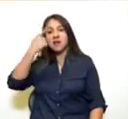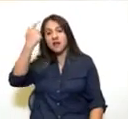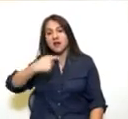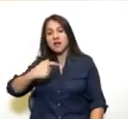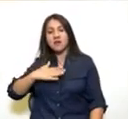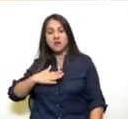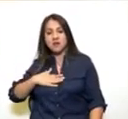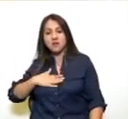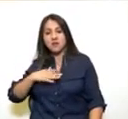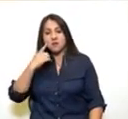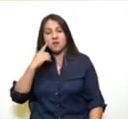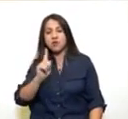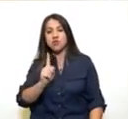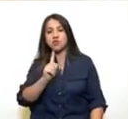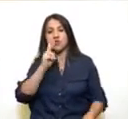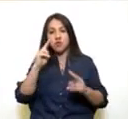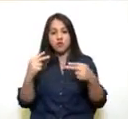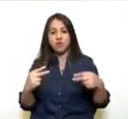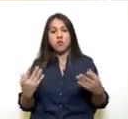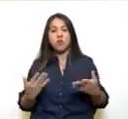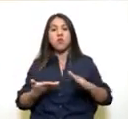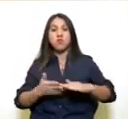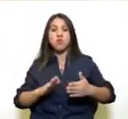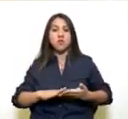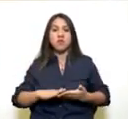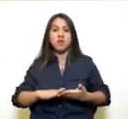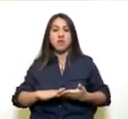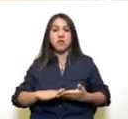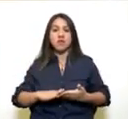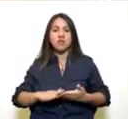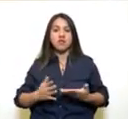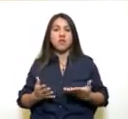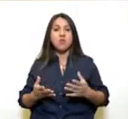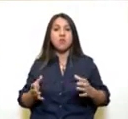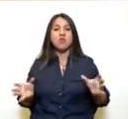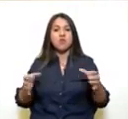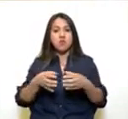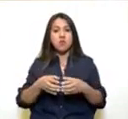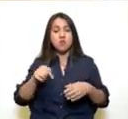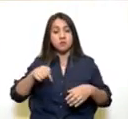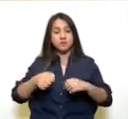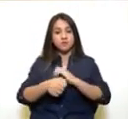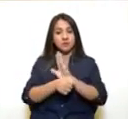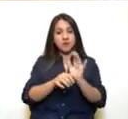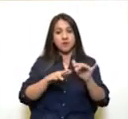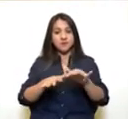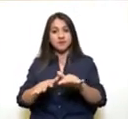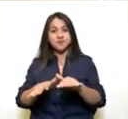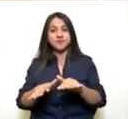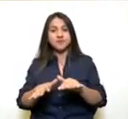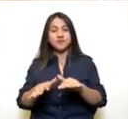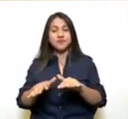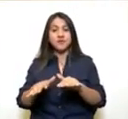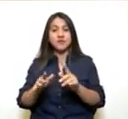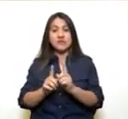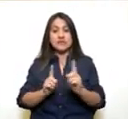pero no nos vemos como una comunidad y esta pandemia no ha vuelto